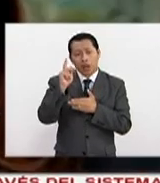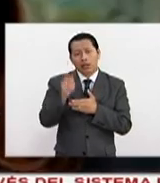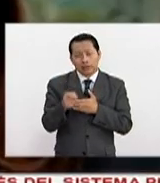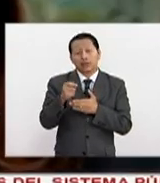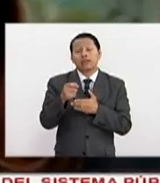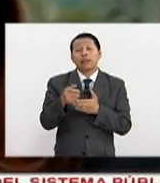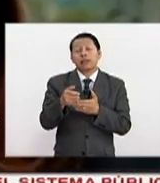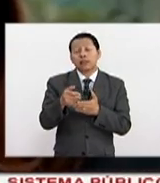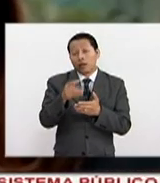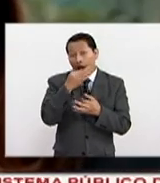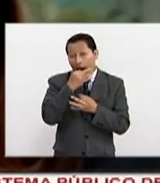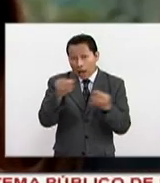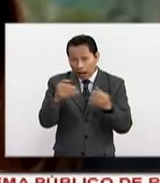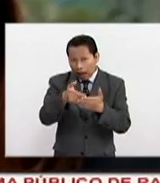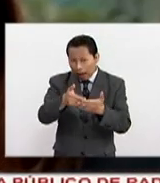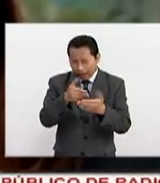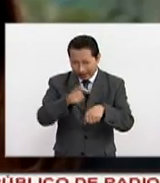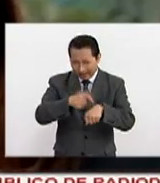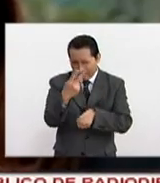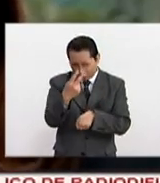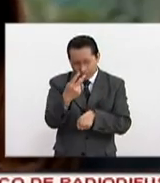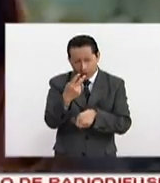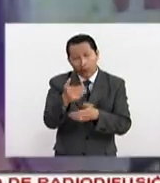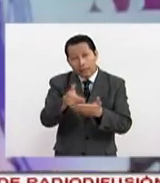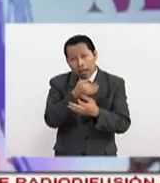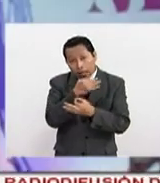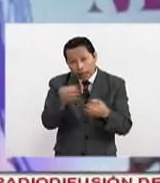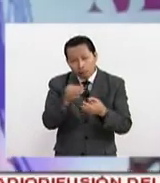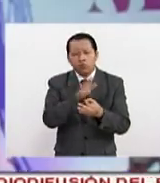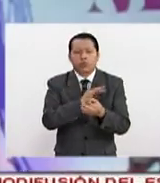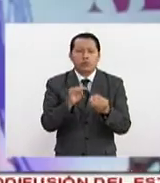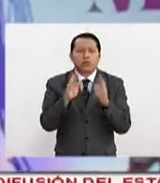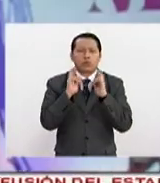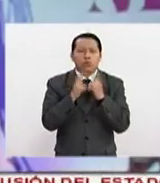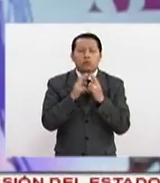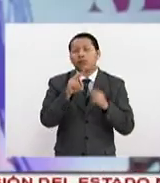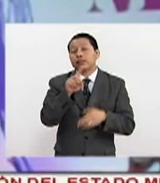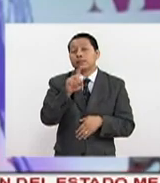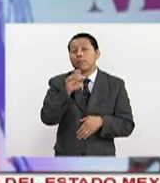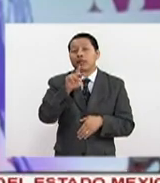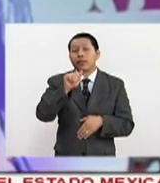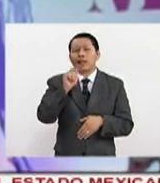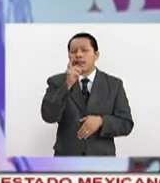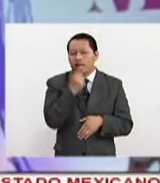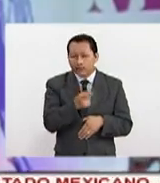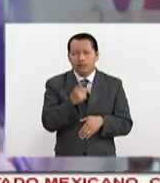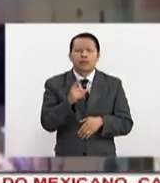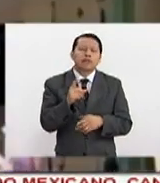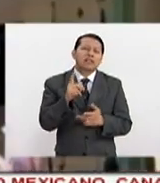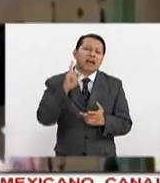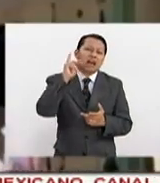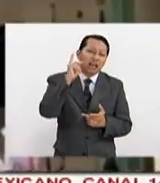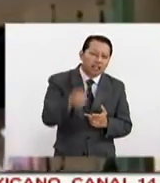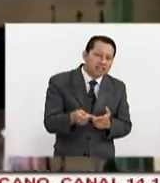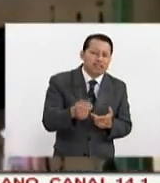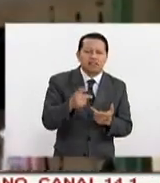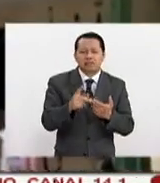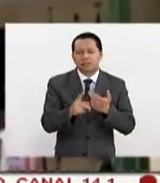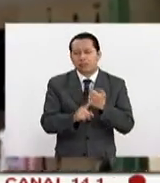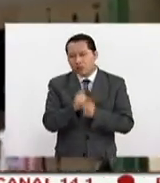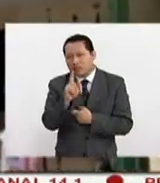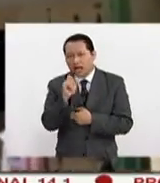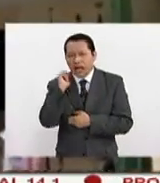dar este posicionamiento a las 2 de la tarde se reúna con ellos. Cepeda dijo que no especularán ni hablarán de escenarios que no se